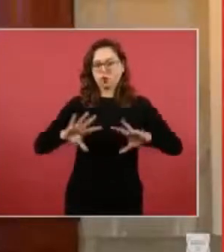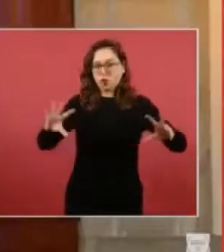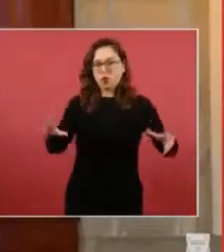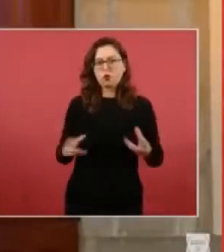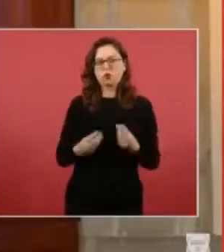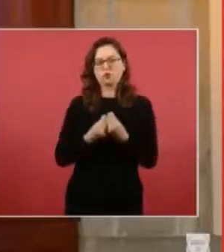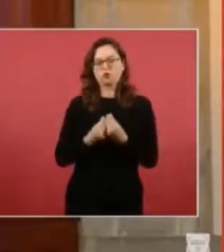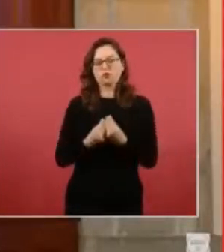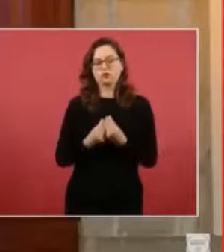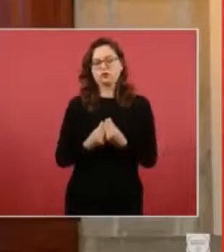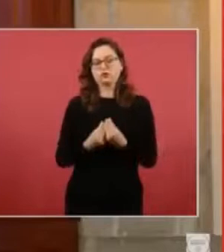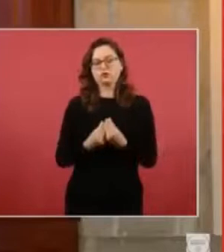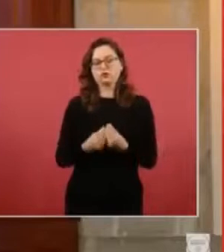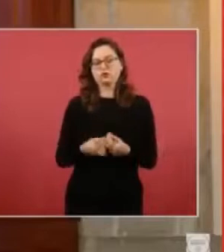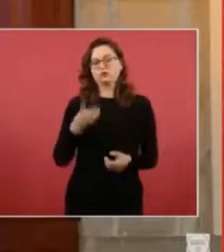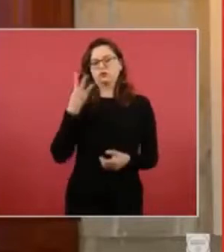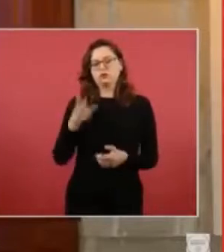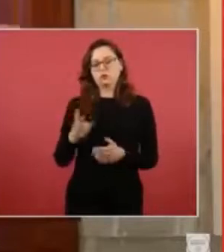cuando mucho